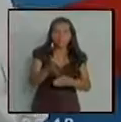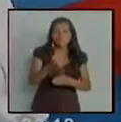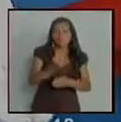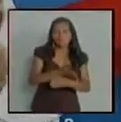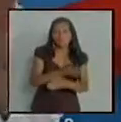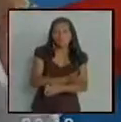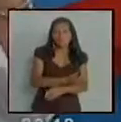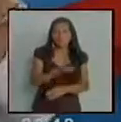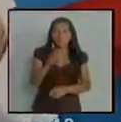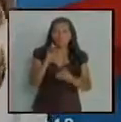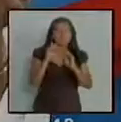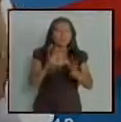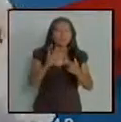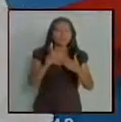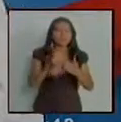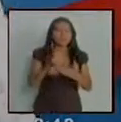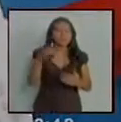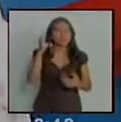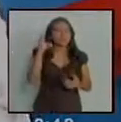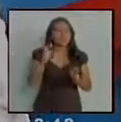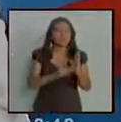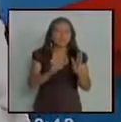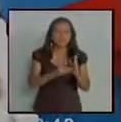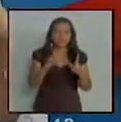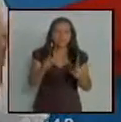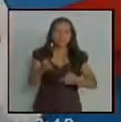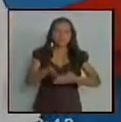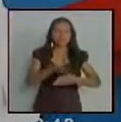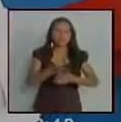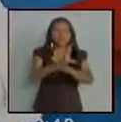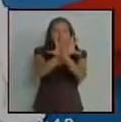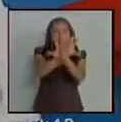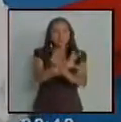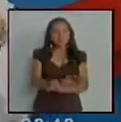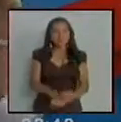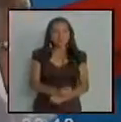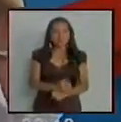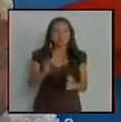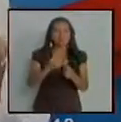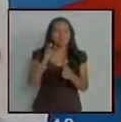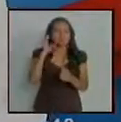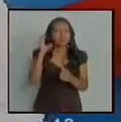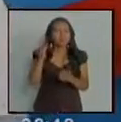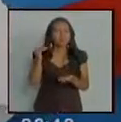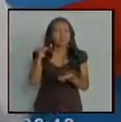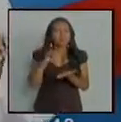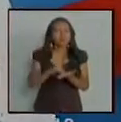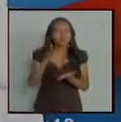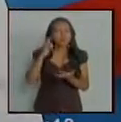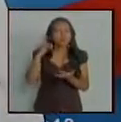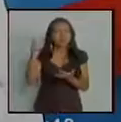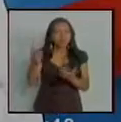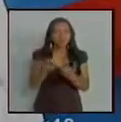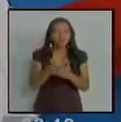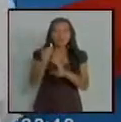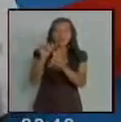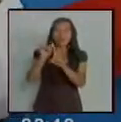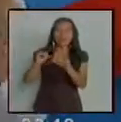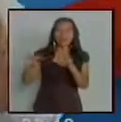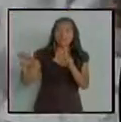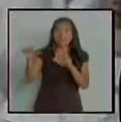pongo y ya estoy escuchando. El paciente tiene que ir acostumbrándose a escuchar primeramente otra vez los sonidos del